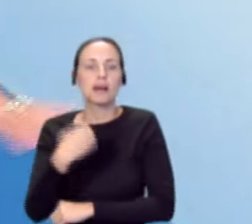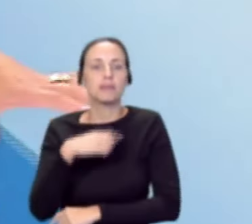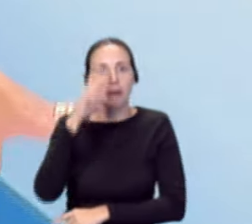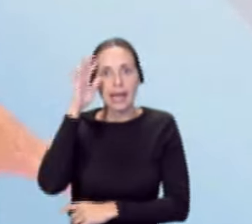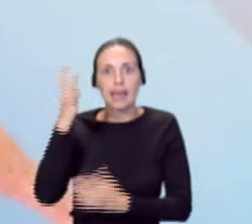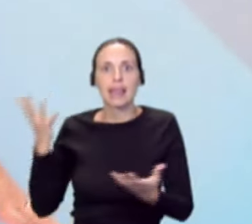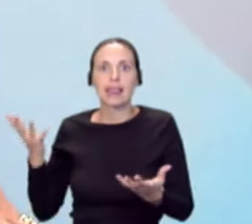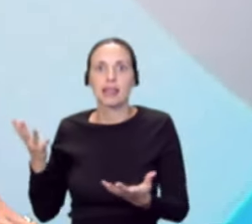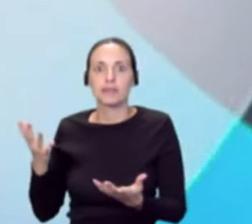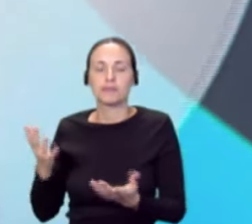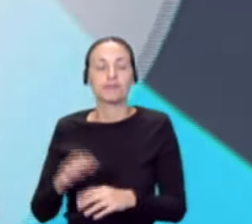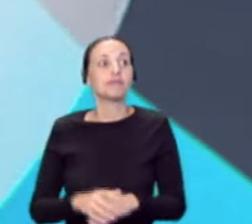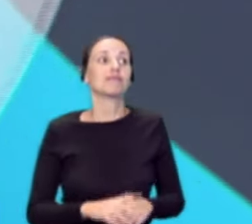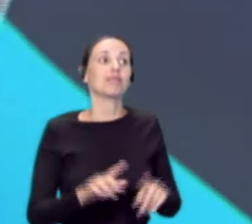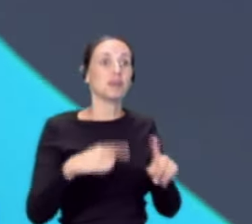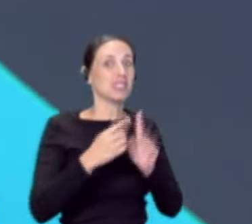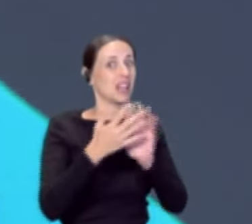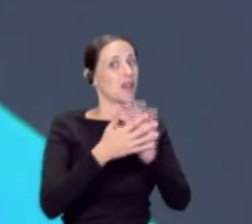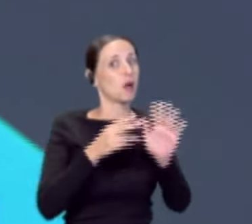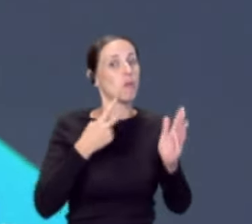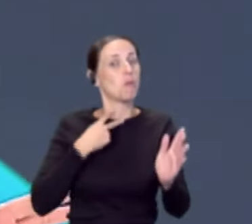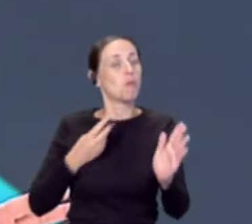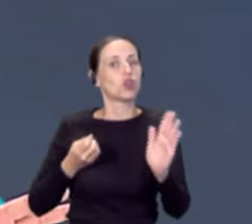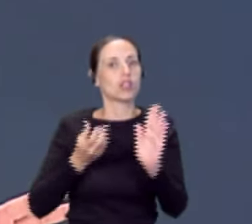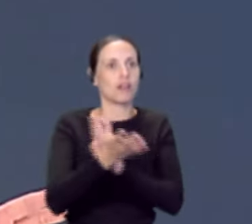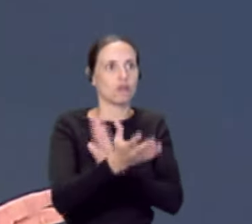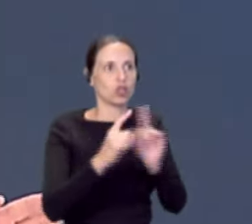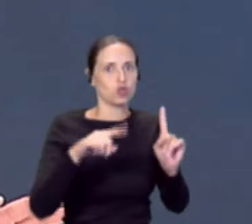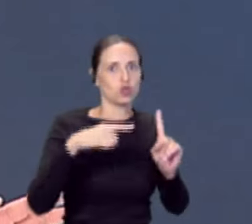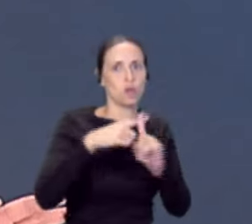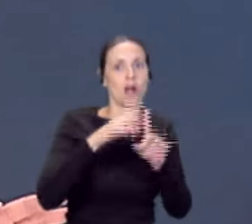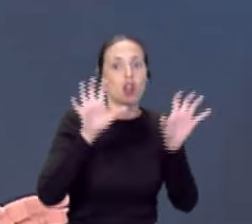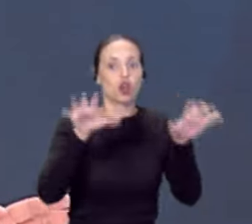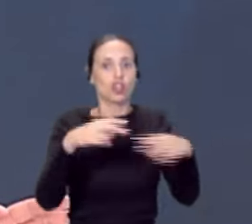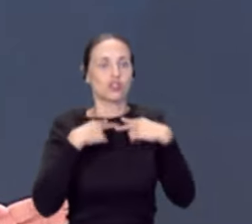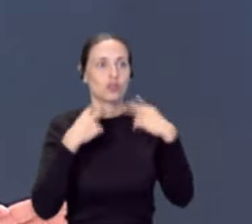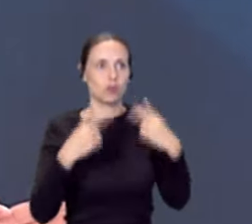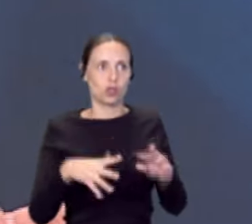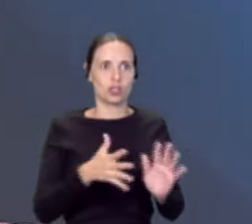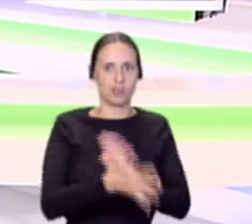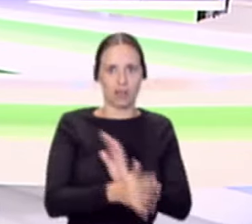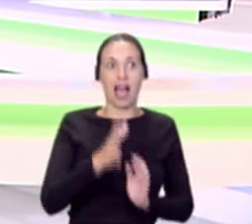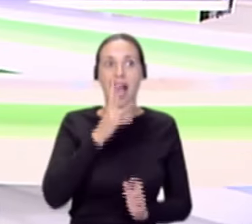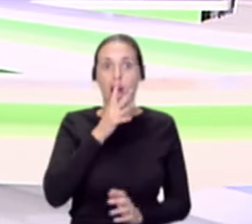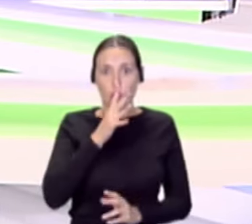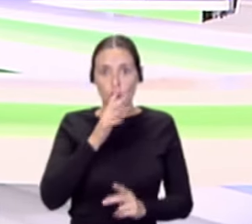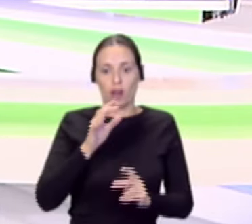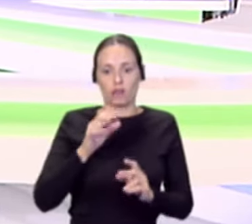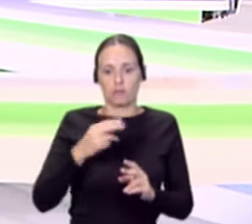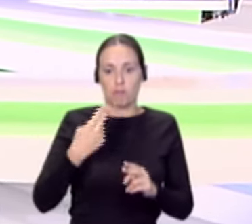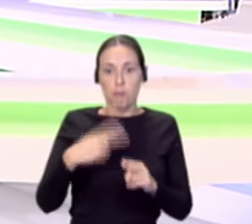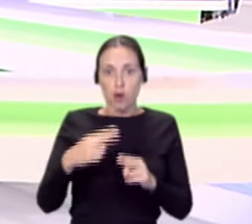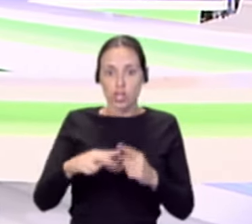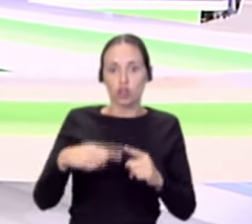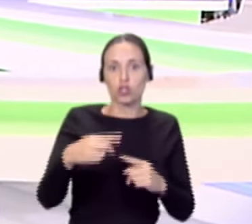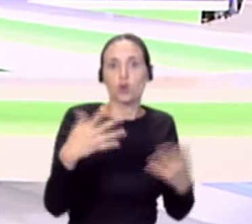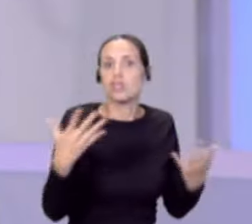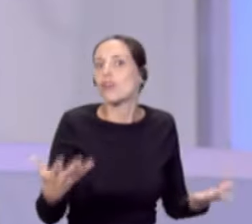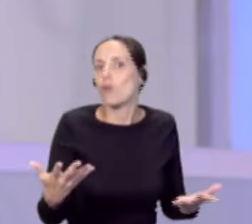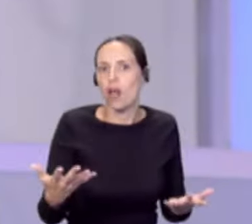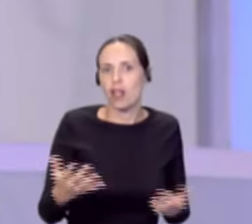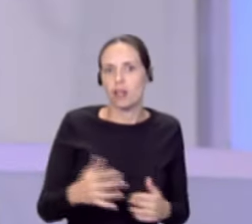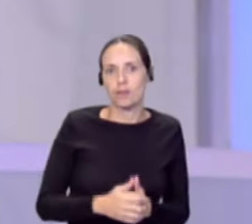portavoz de Sumar en el Congreso de los Diputados. ¿Qué consecuencias políticas puede tener lo que ha ocurrido con el Rajón? Bueno, a raíz de todo